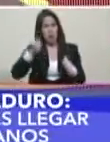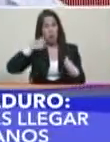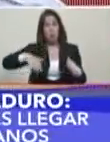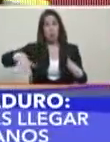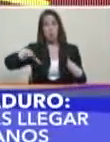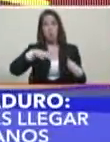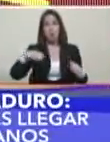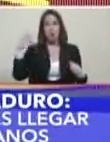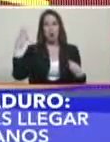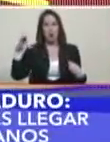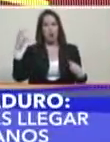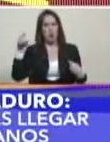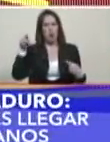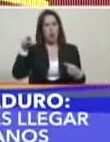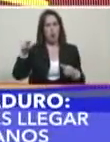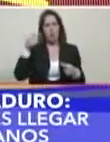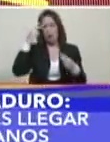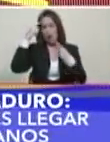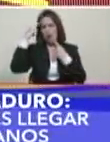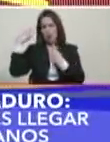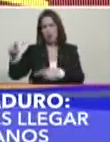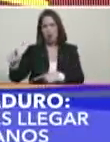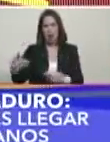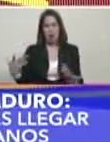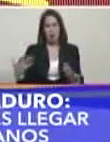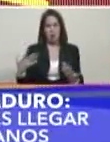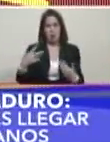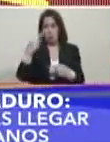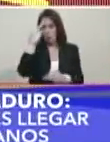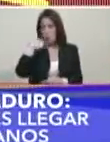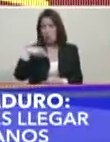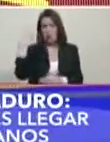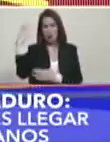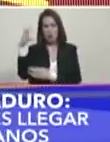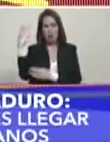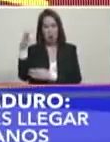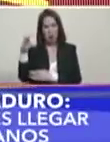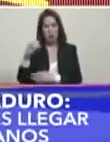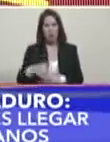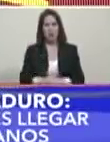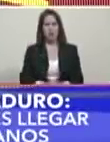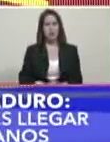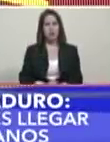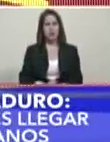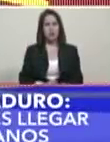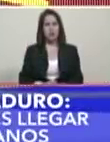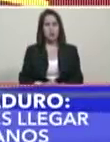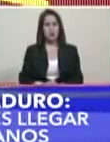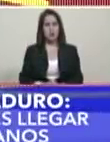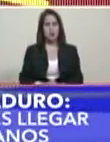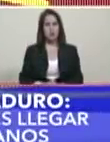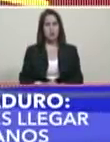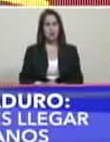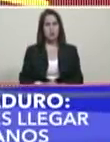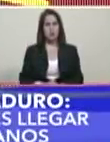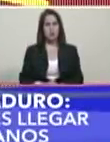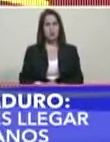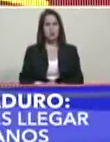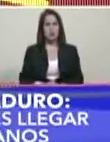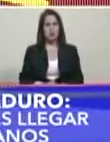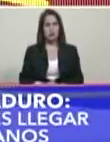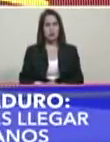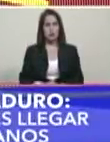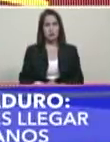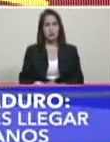que está abandonado por los pobres de Cúcuta y del norte de Santander. Esa es la verdad. Por